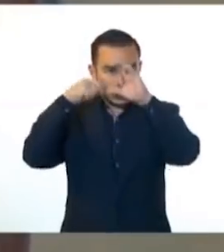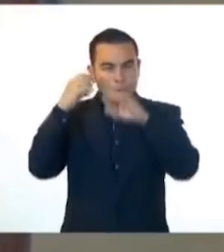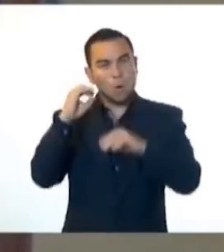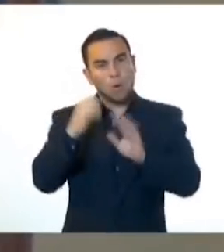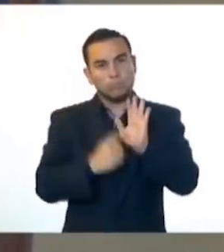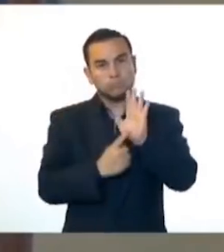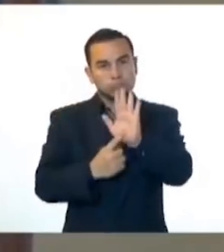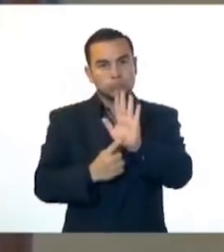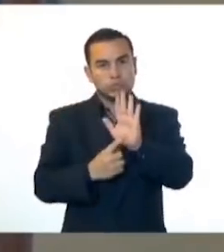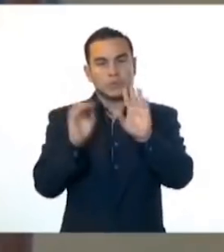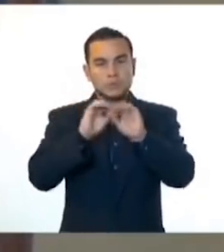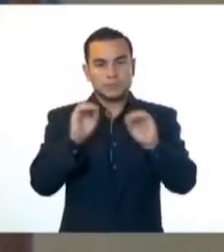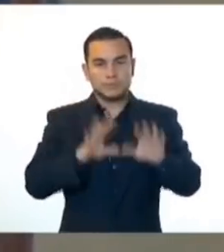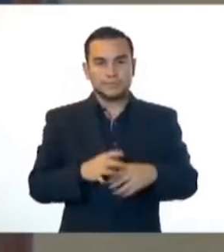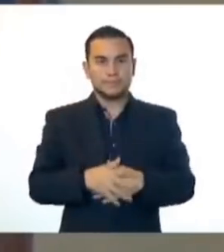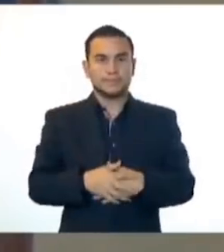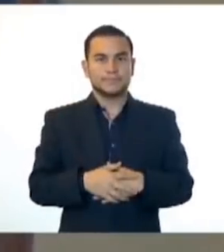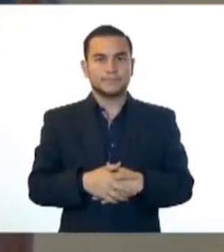o la página web, pues.